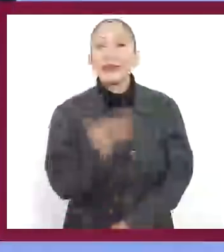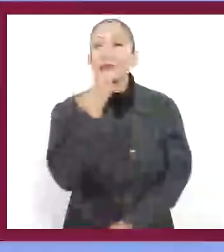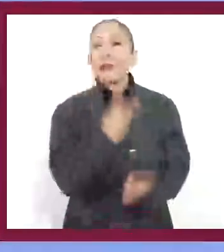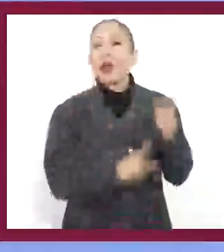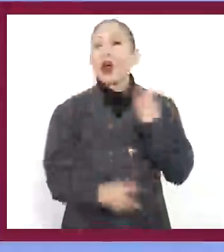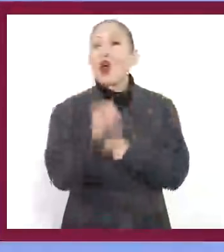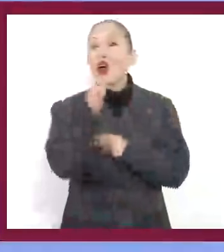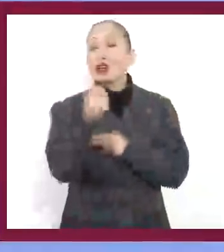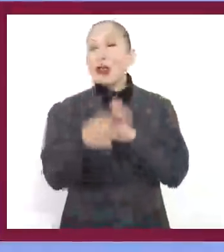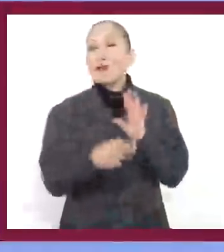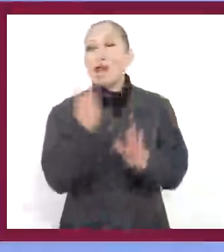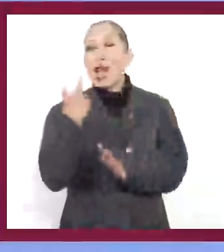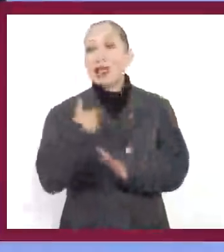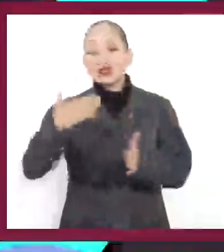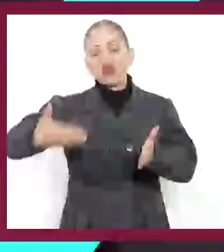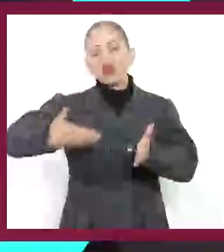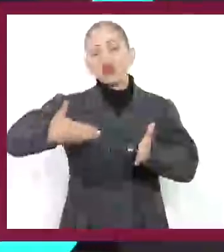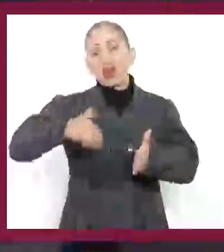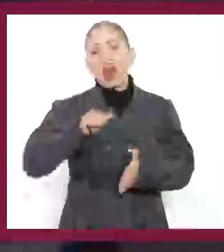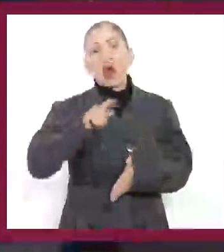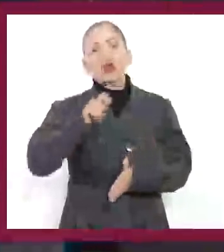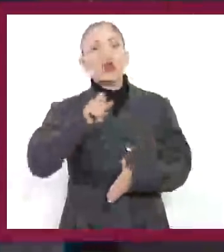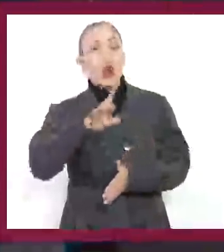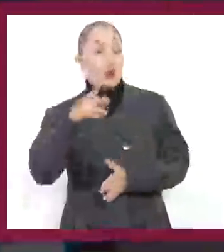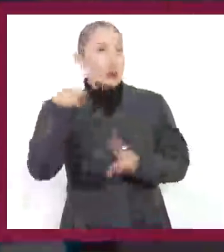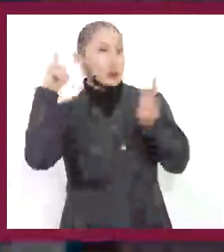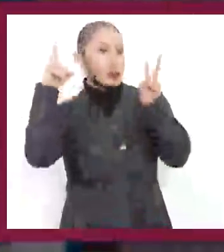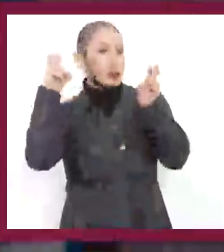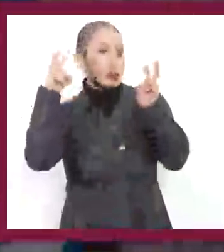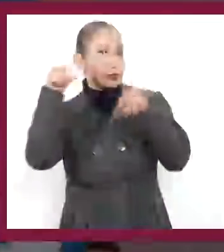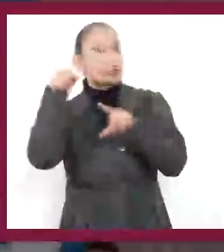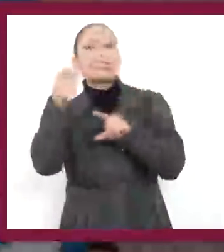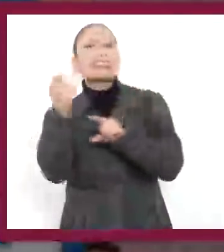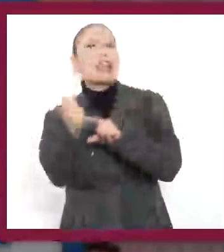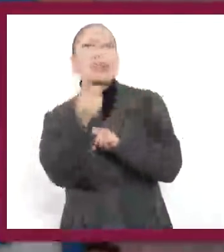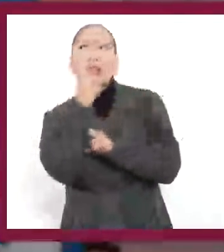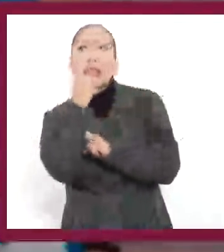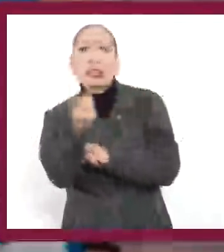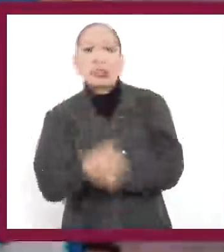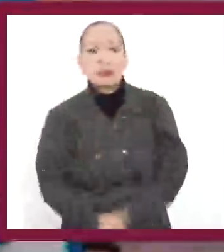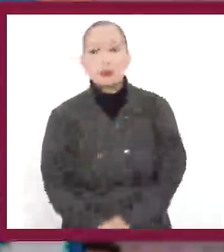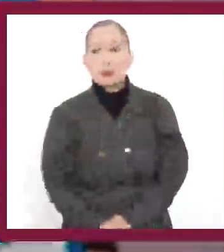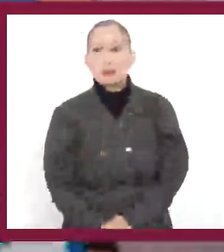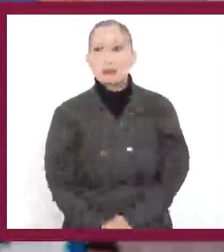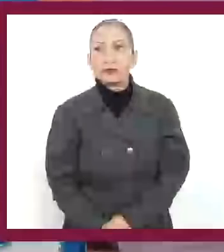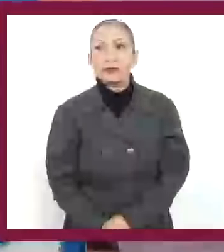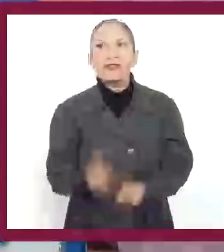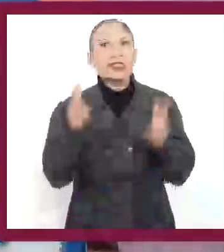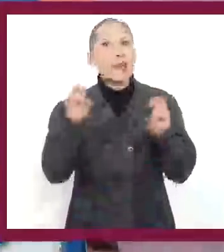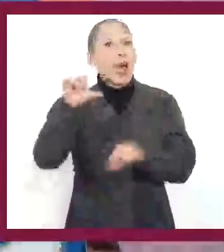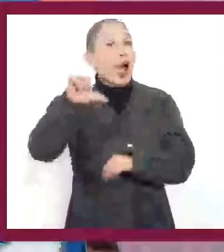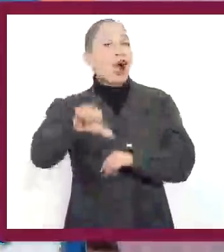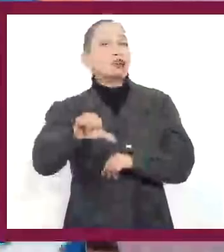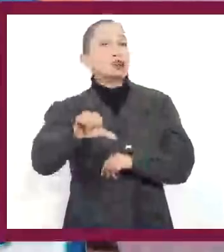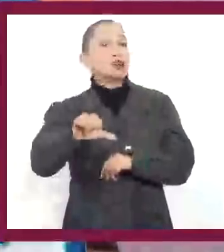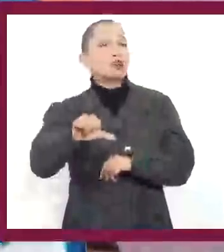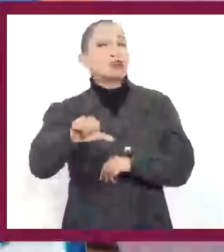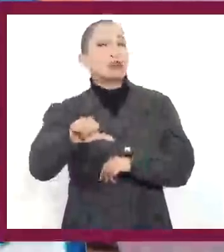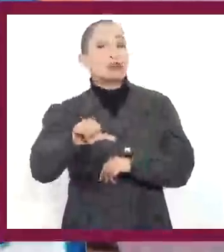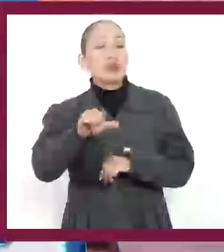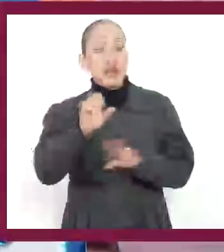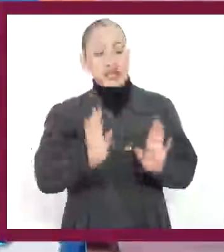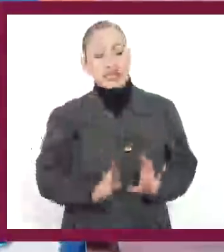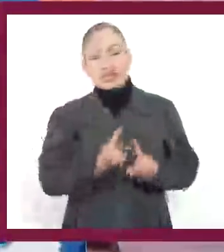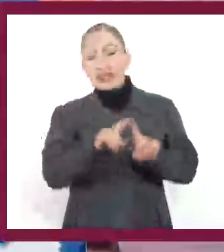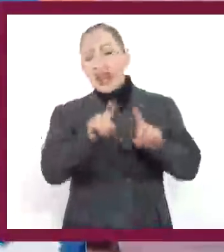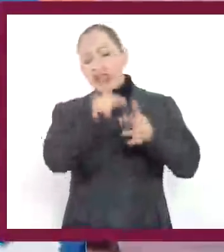Bienvenidos a otra emisión de Cocina de Autor. En su sección ¿Qué dijo? El tema de hoy es tipos